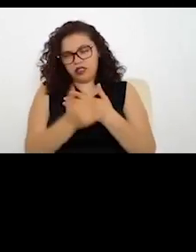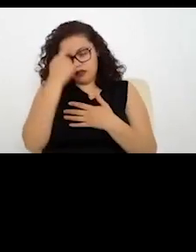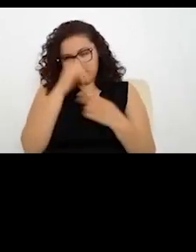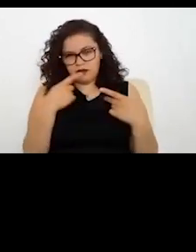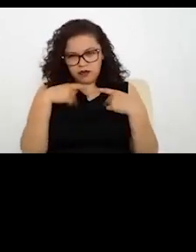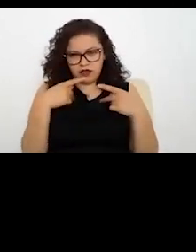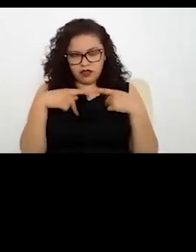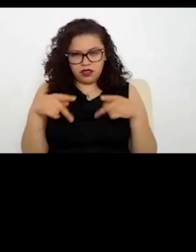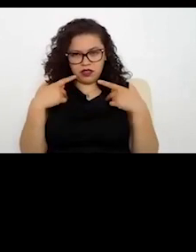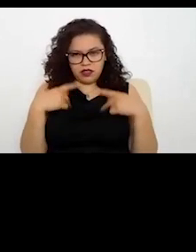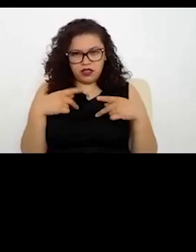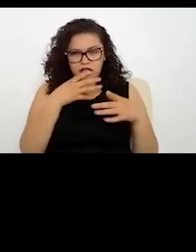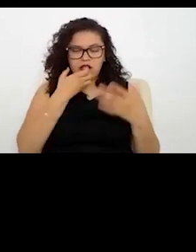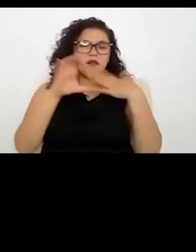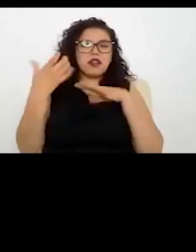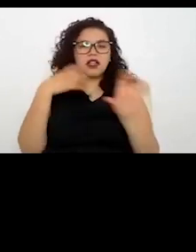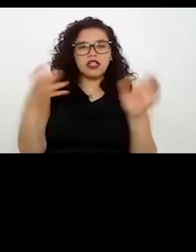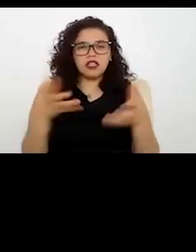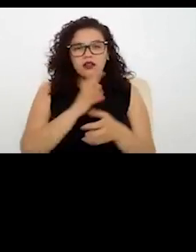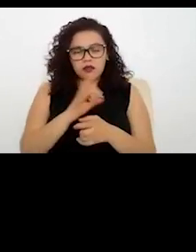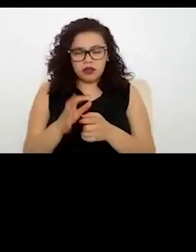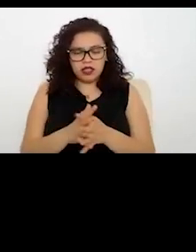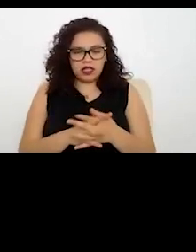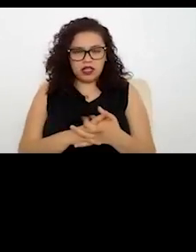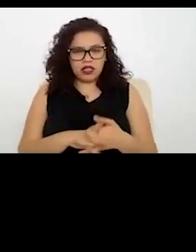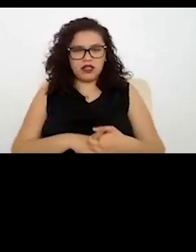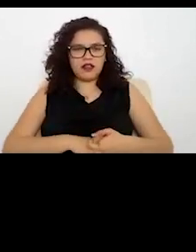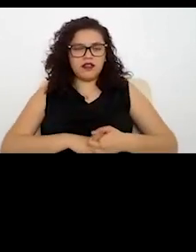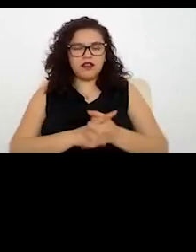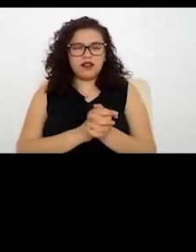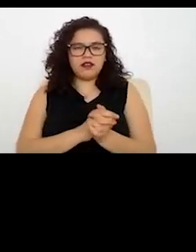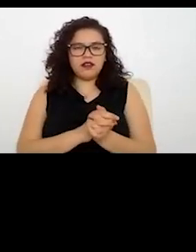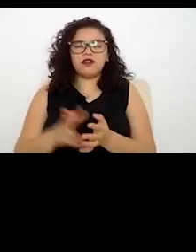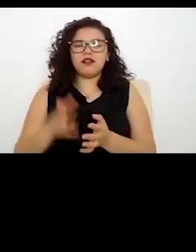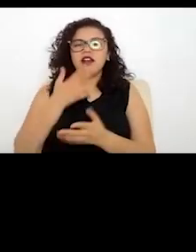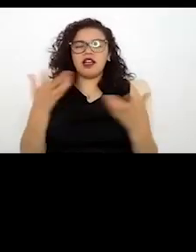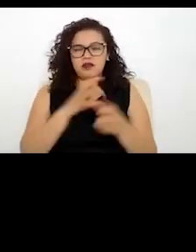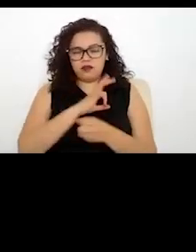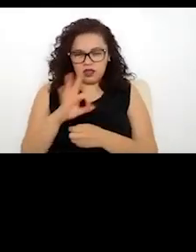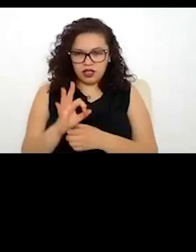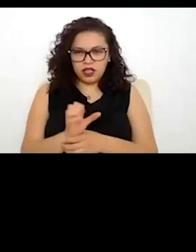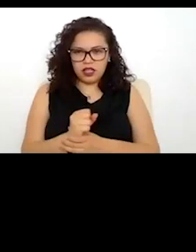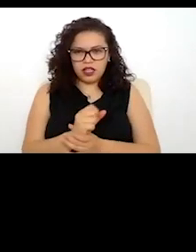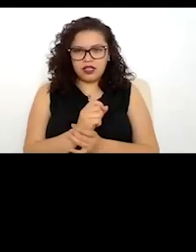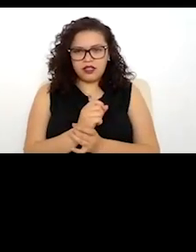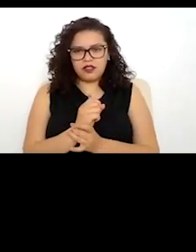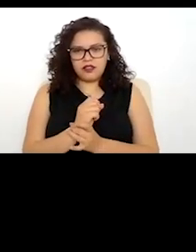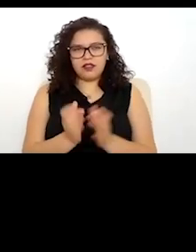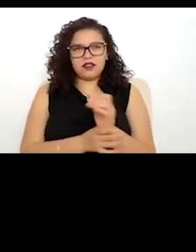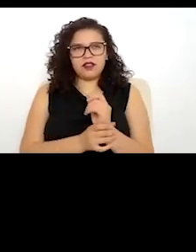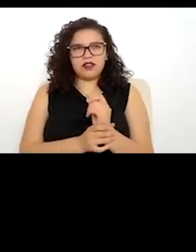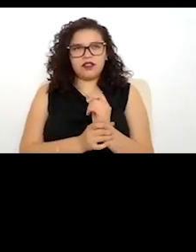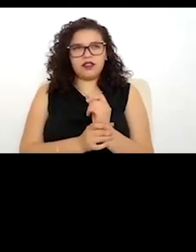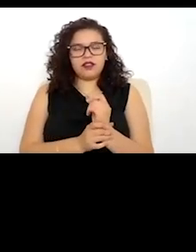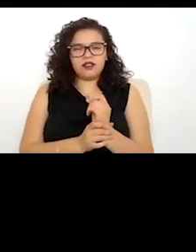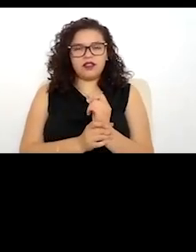puedan realizarle comentarios de acuerdo a cómo creen que puede ser la aplicación. Después de que se pasa este